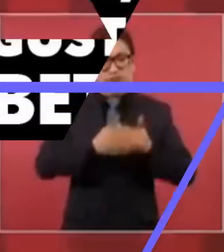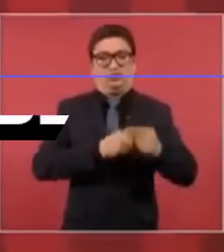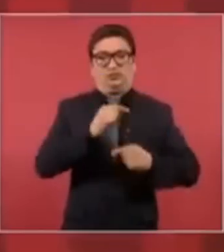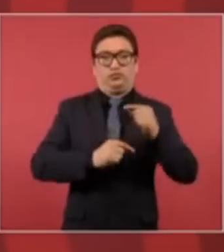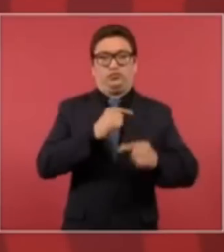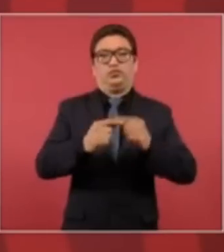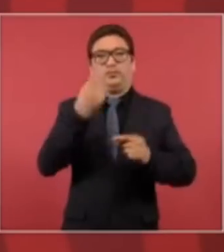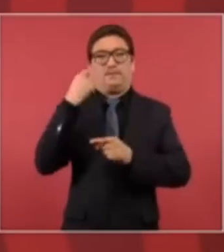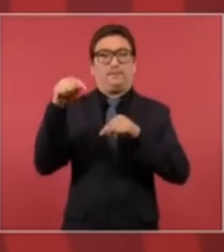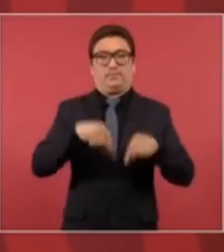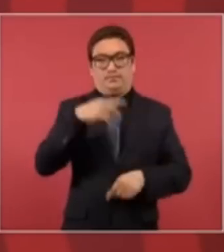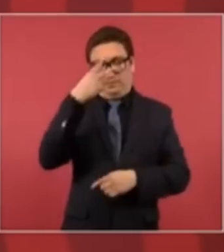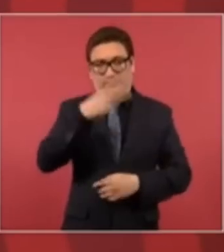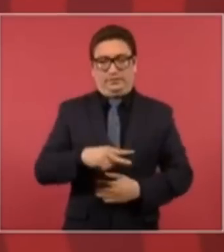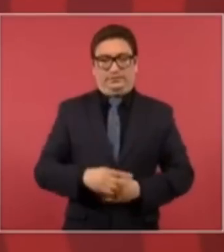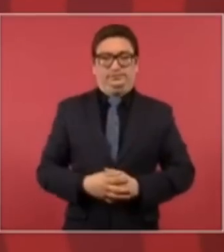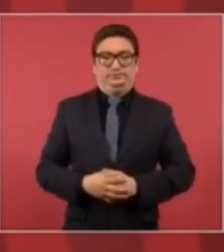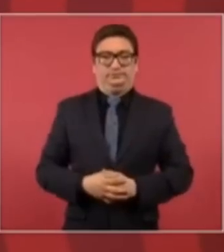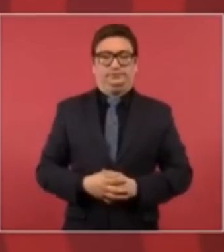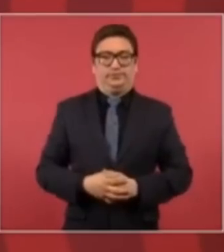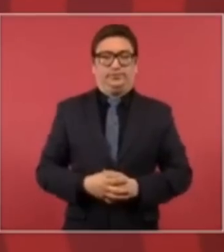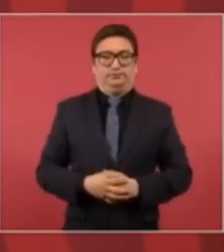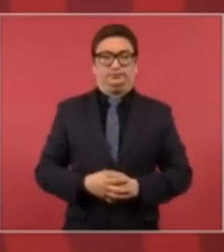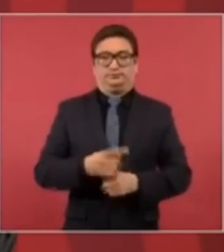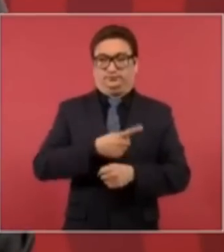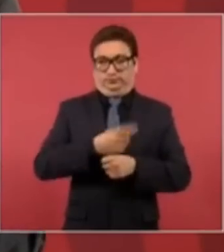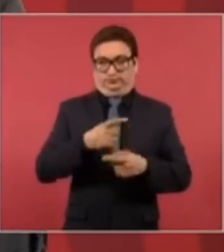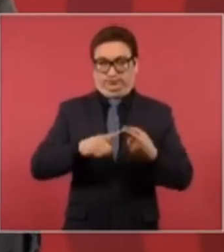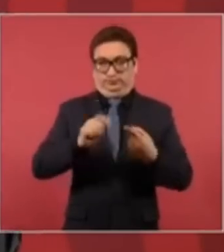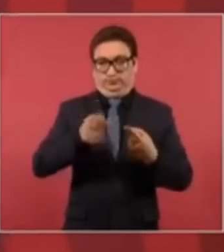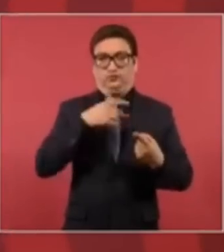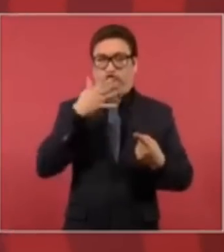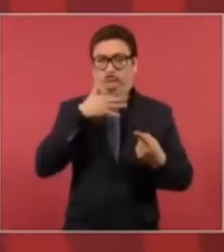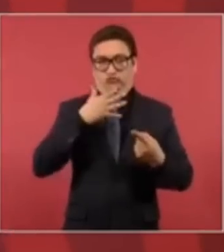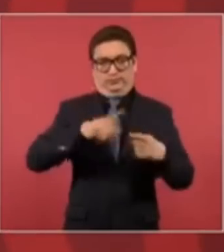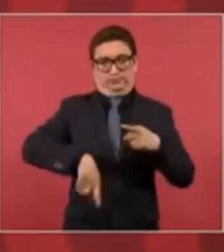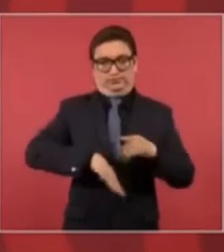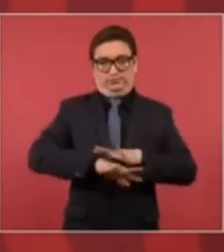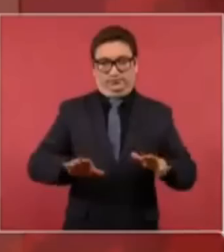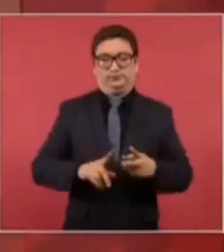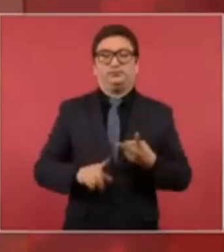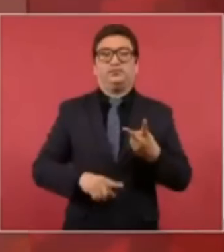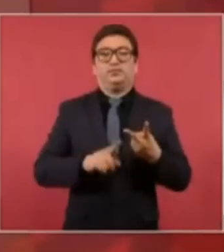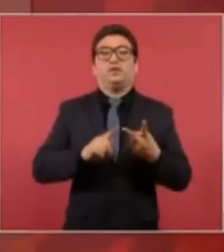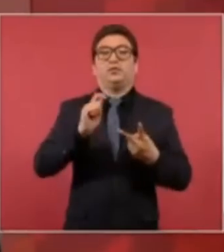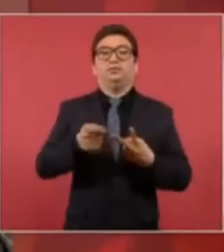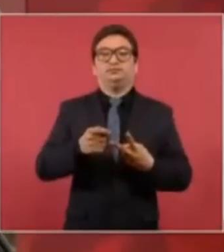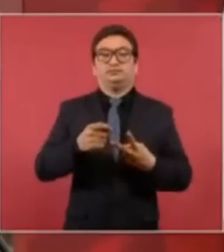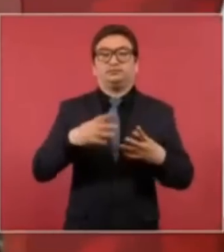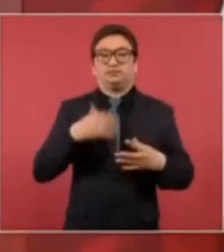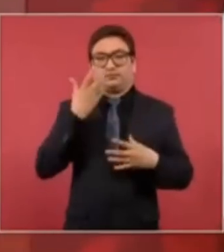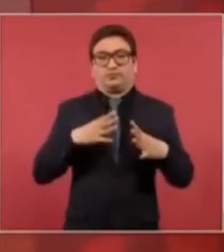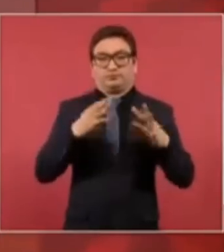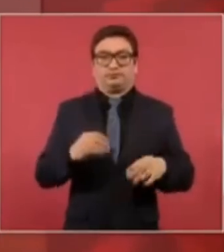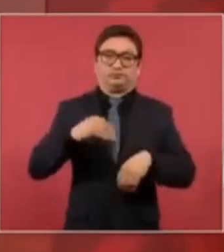Amigos y amigas, vamos a ir a la conferencia porque hoy Alejandro Junco, dueño de Reforma, manda a una nueva